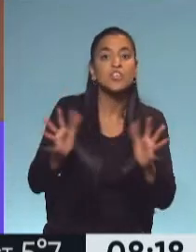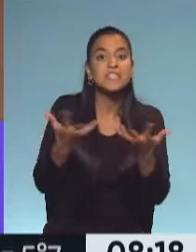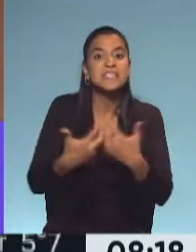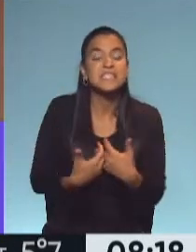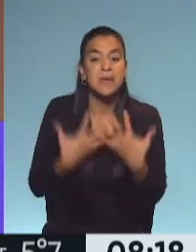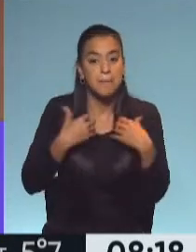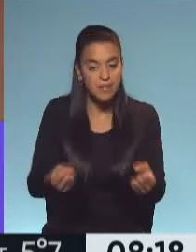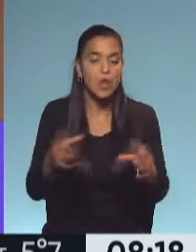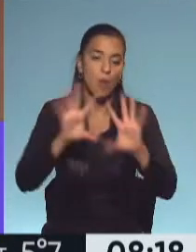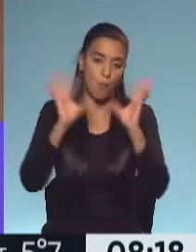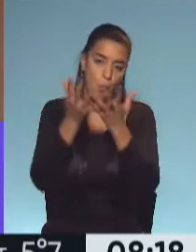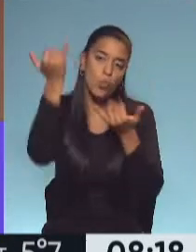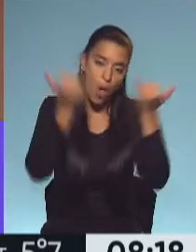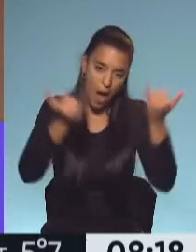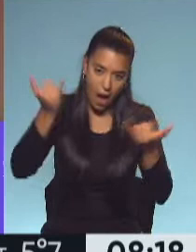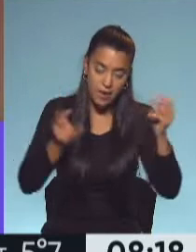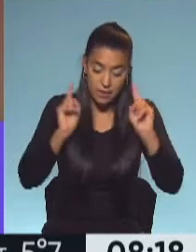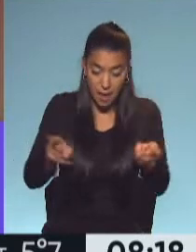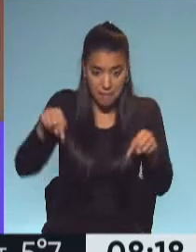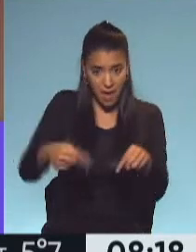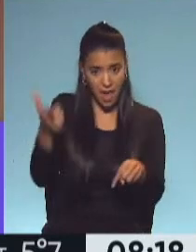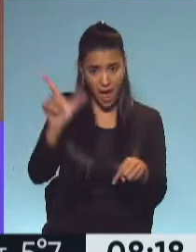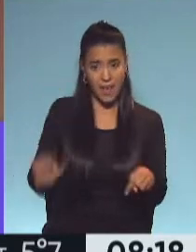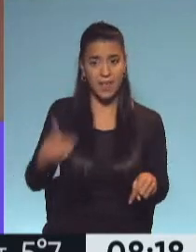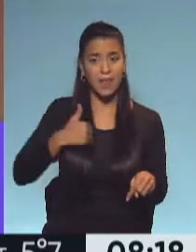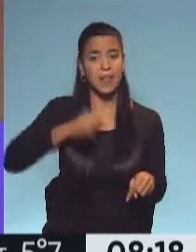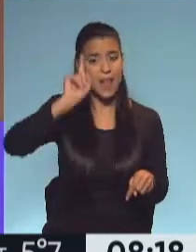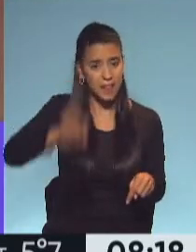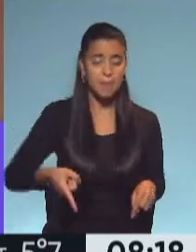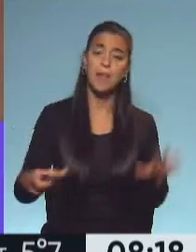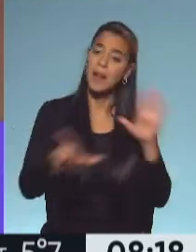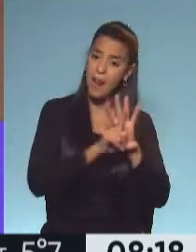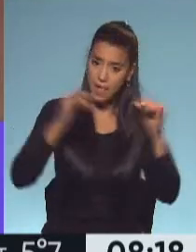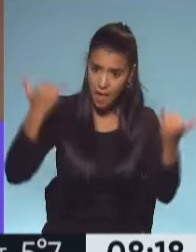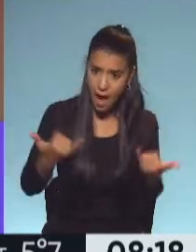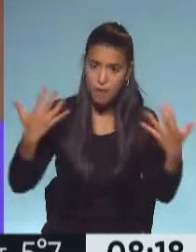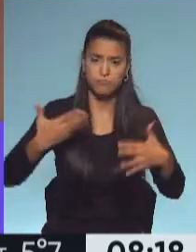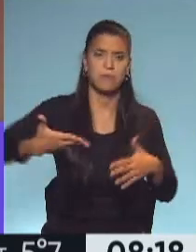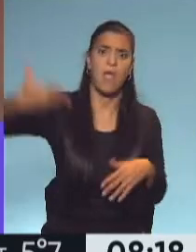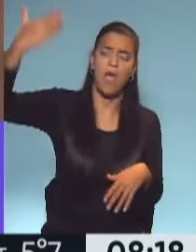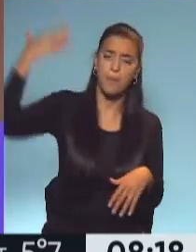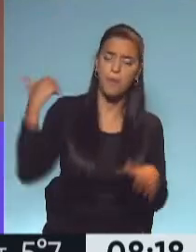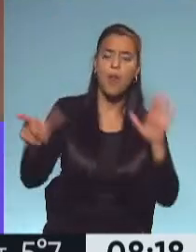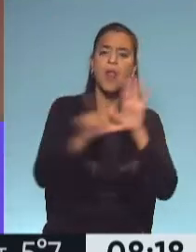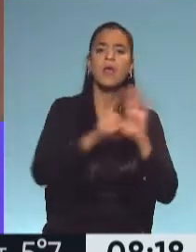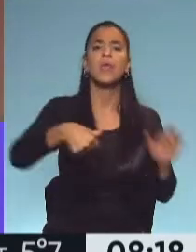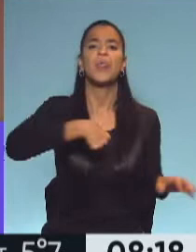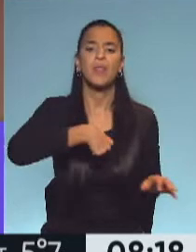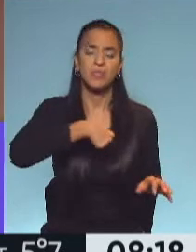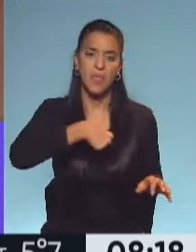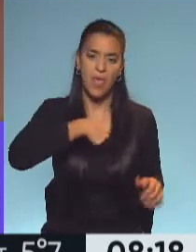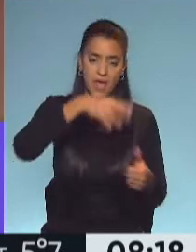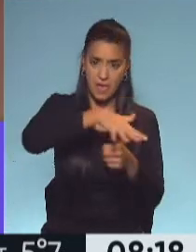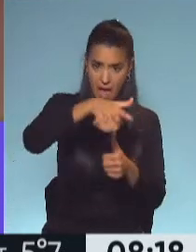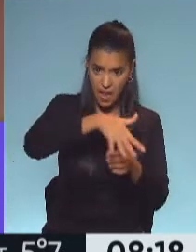se da en todo el mundo, incluso también en nuestro país, en donde la ley que tenemos y que existe hace muchos años, como la ley de identidad